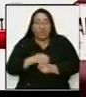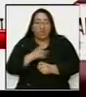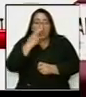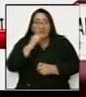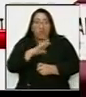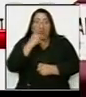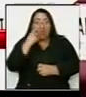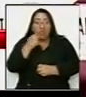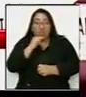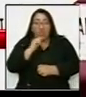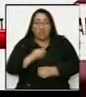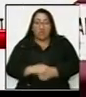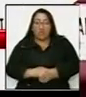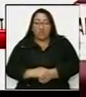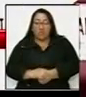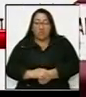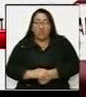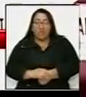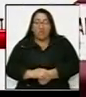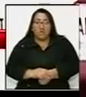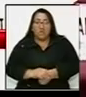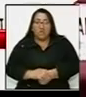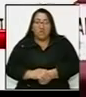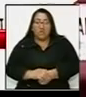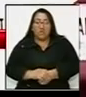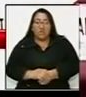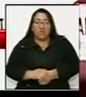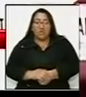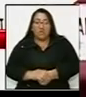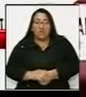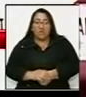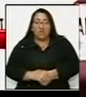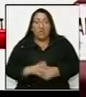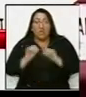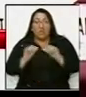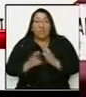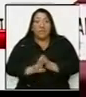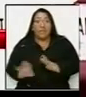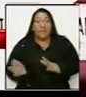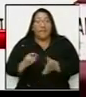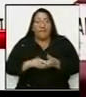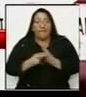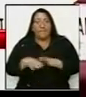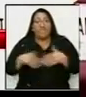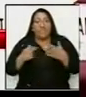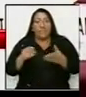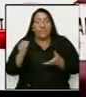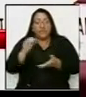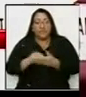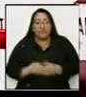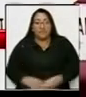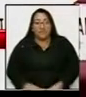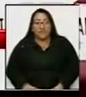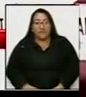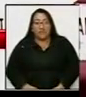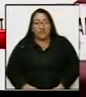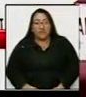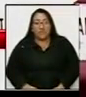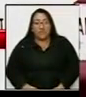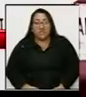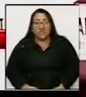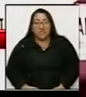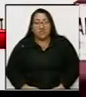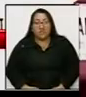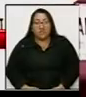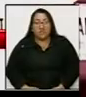niños, niñas y adolescentes, quedaran excluidos de la posibilidad de ser considerados para integrar la